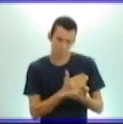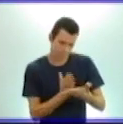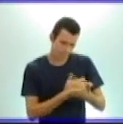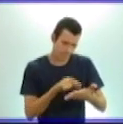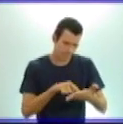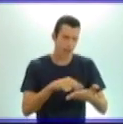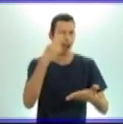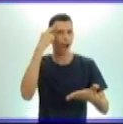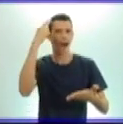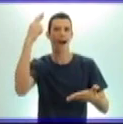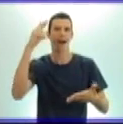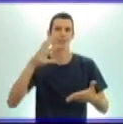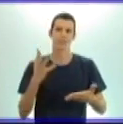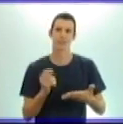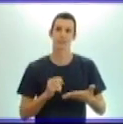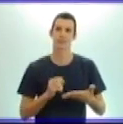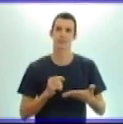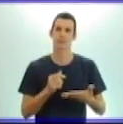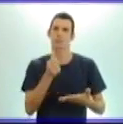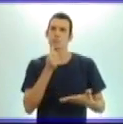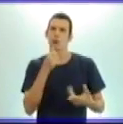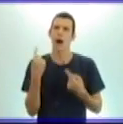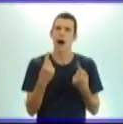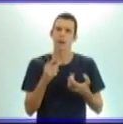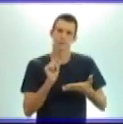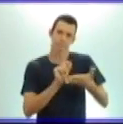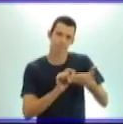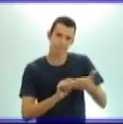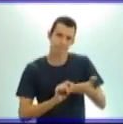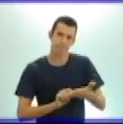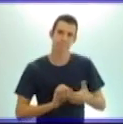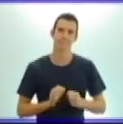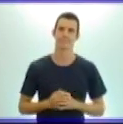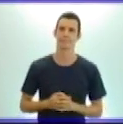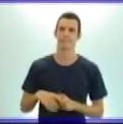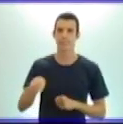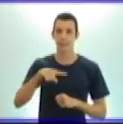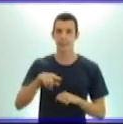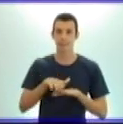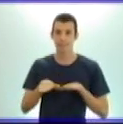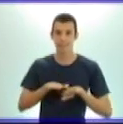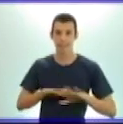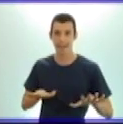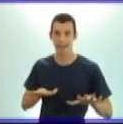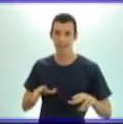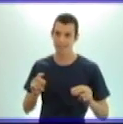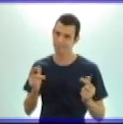las anotaciones pertinentes. ¿Están preparados? ¡Vamos allá!